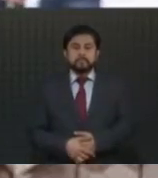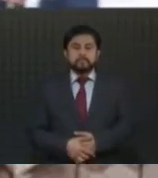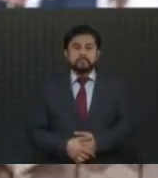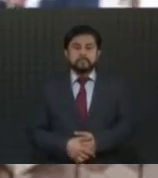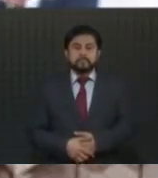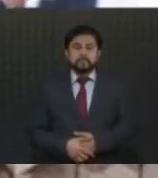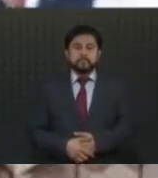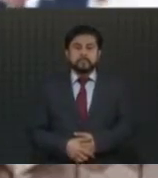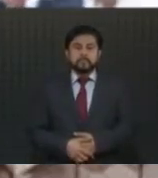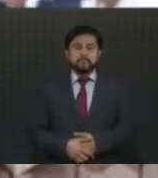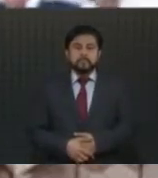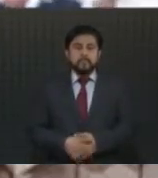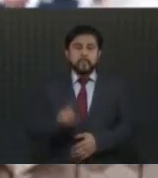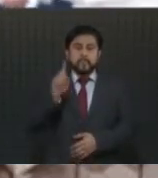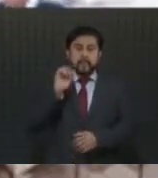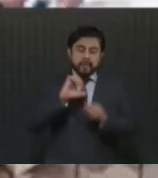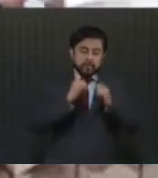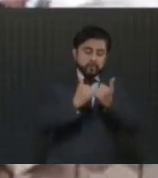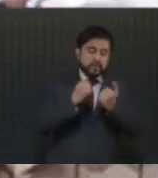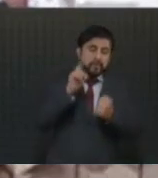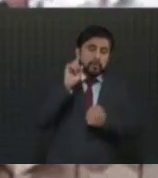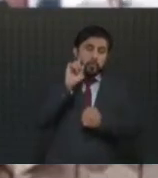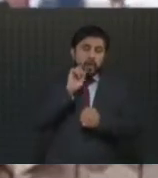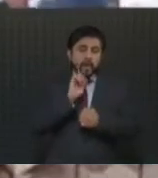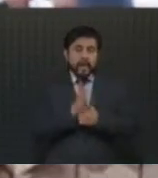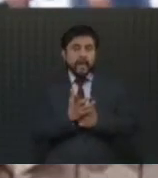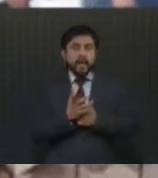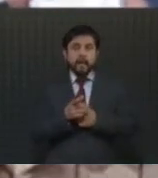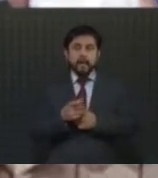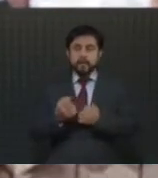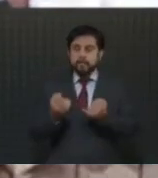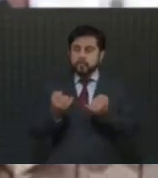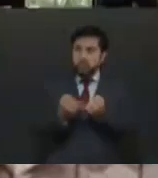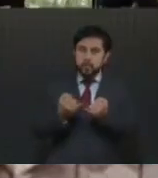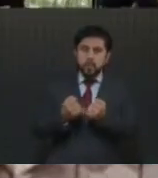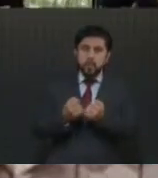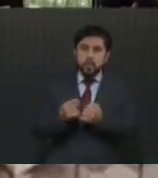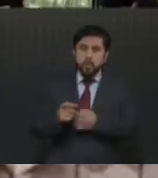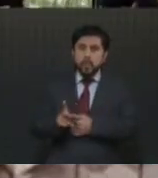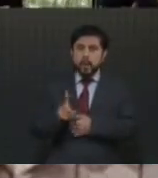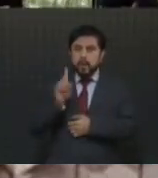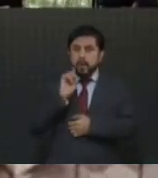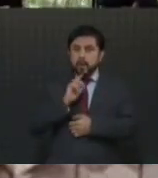sociales de mujeres, vecinas, vecinos.